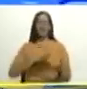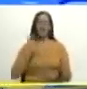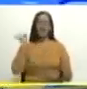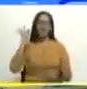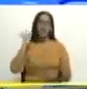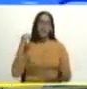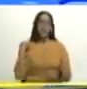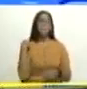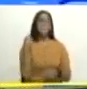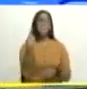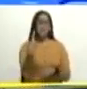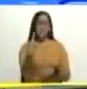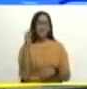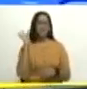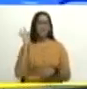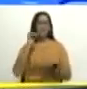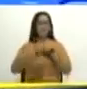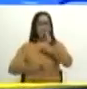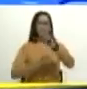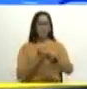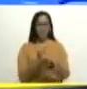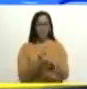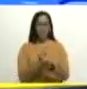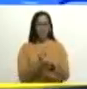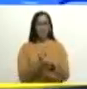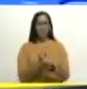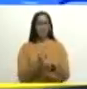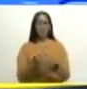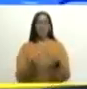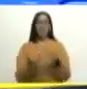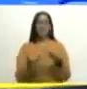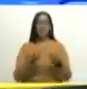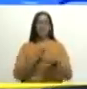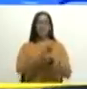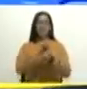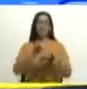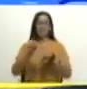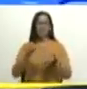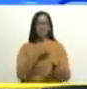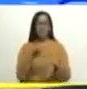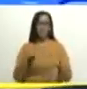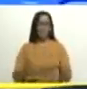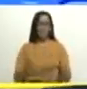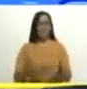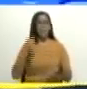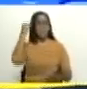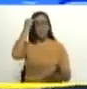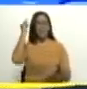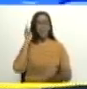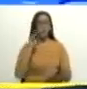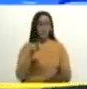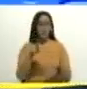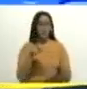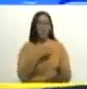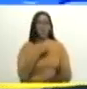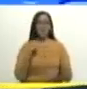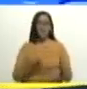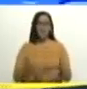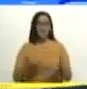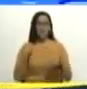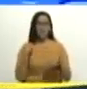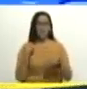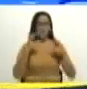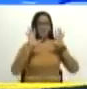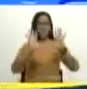exposición, la primera exposición internacional de cadena de suministro de China. Imagínese usted, China, de los 10